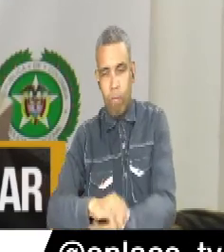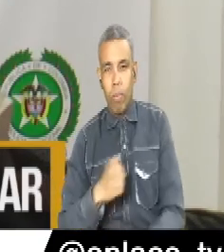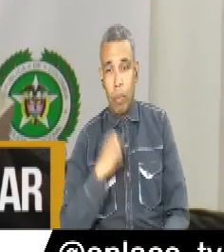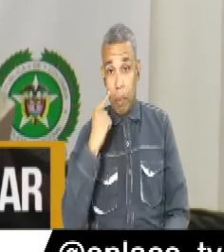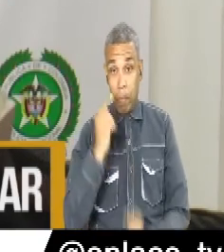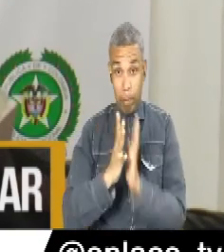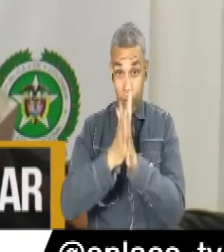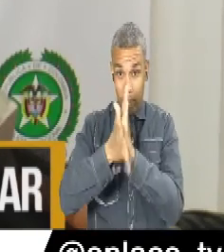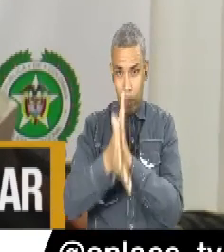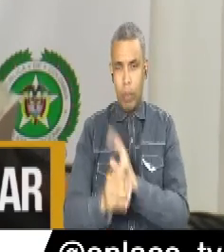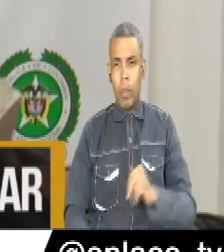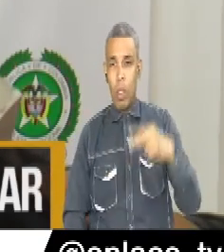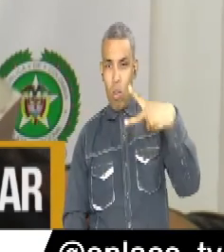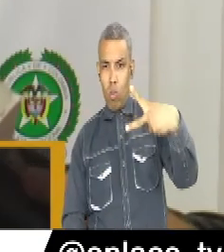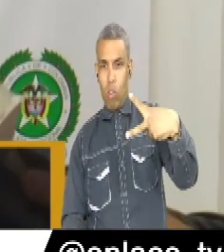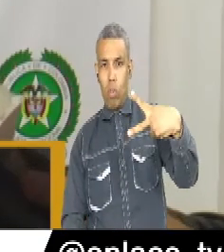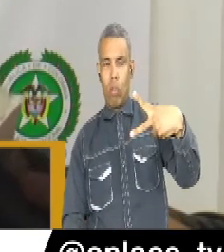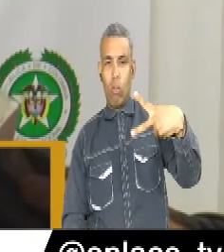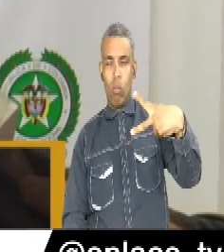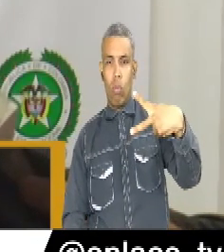por violencia intrafamiliar, donde